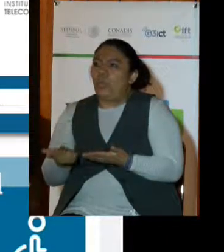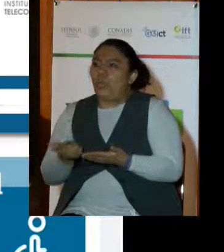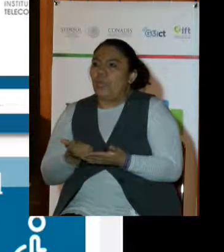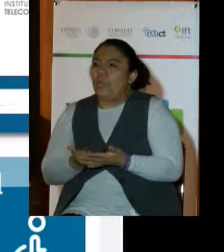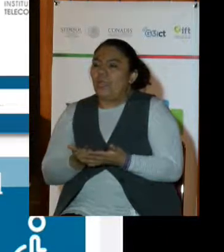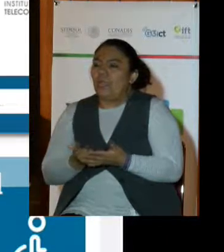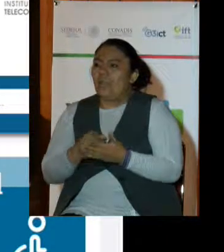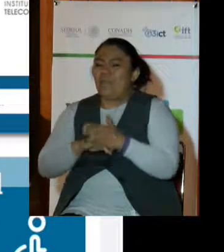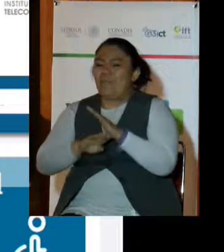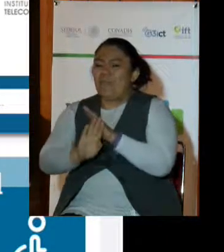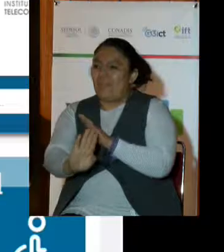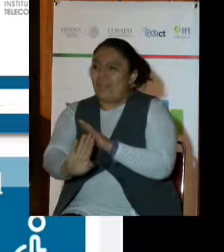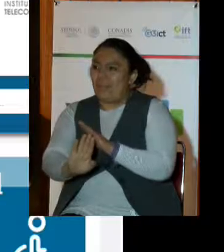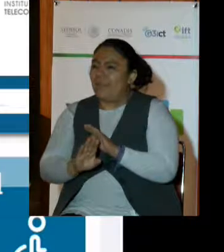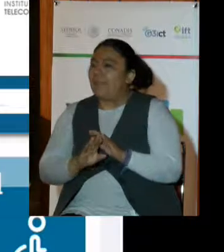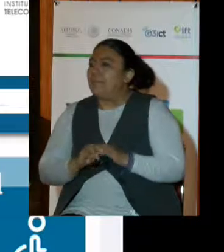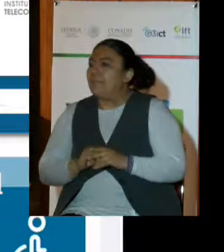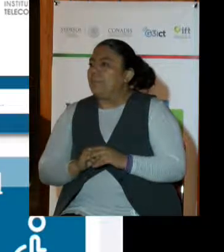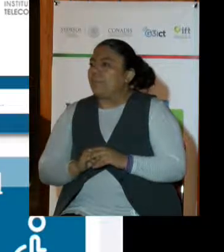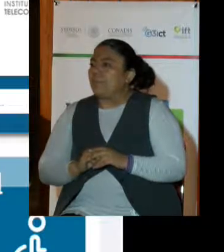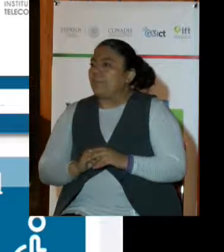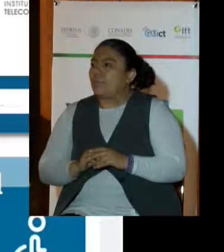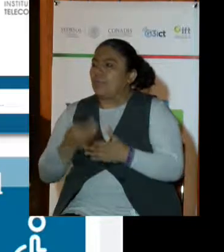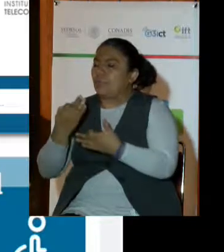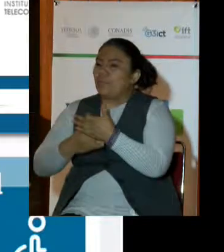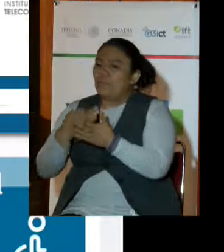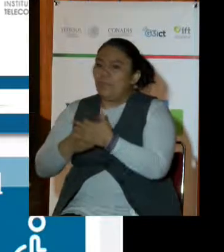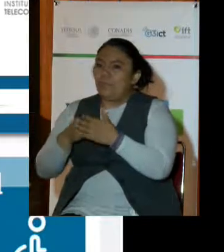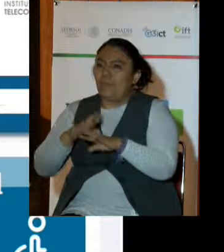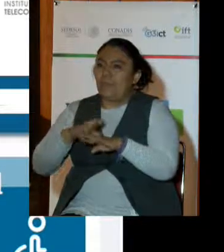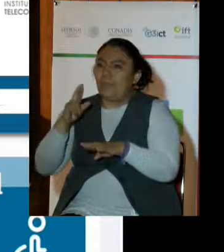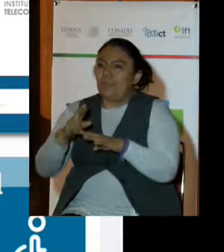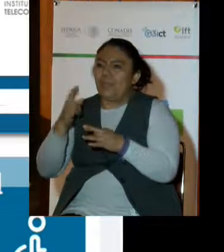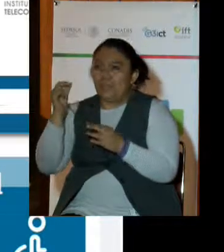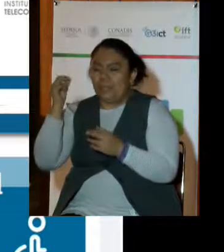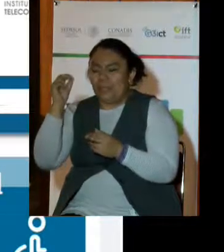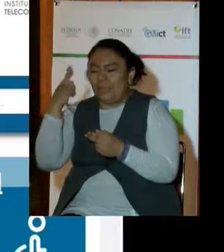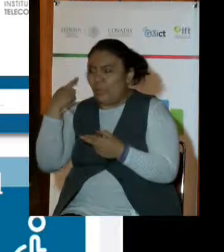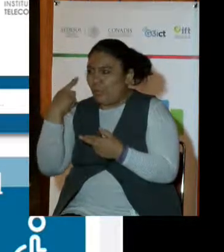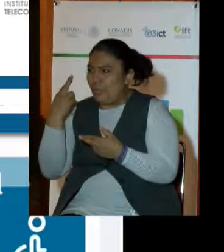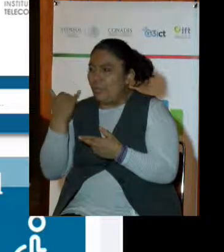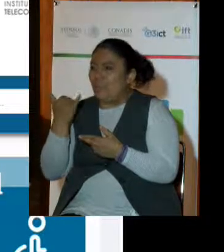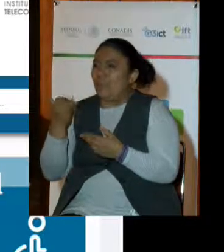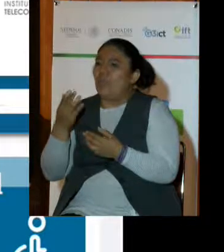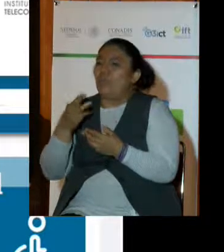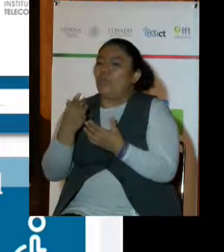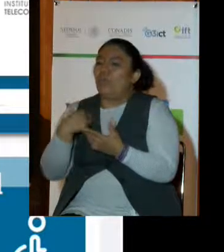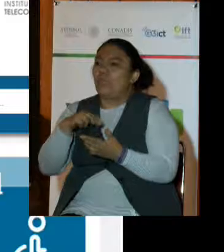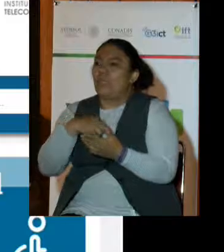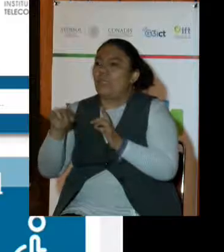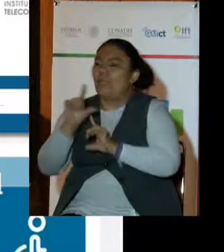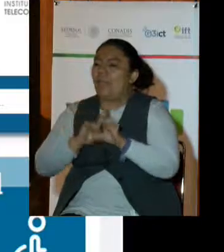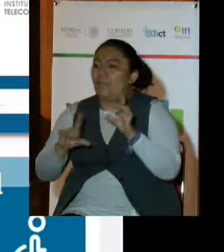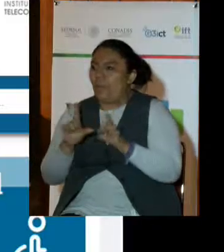otra barrera, ¿no? La falta de mayores contenidos en nuestra maravillosa lengua